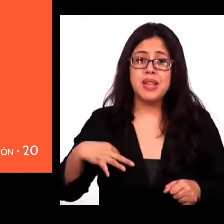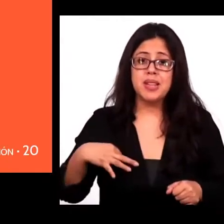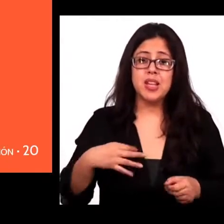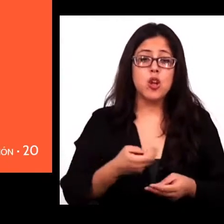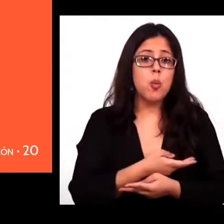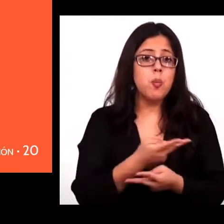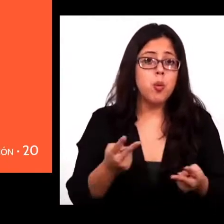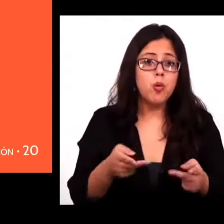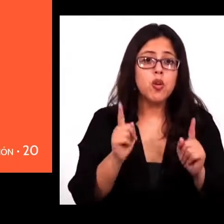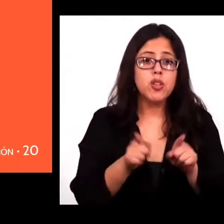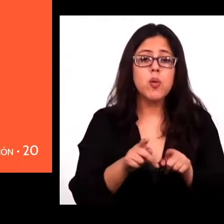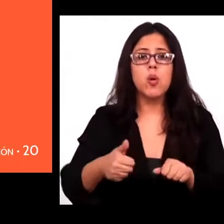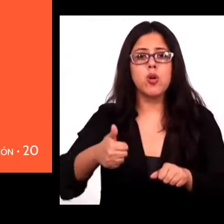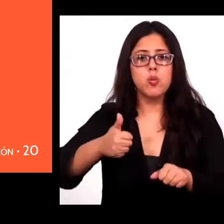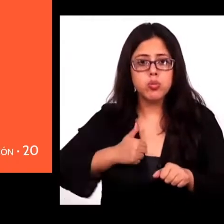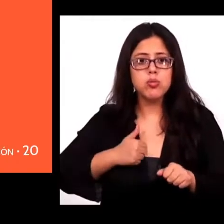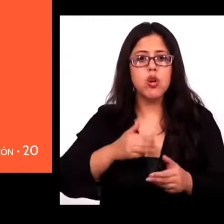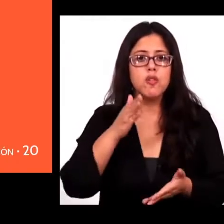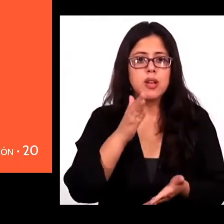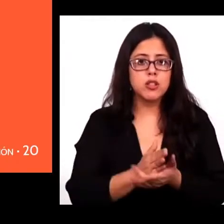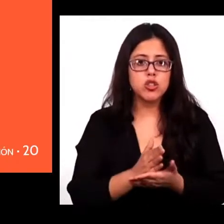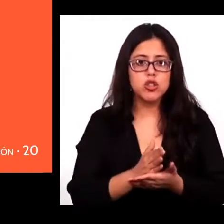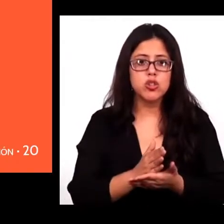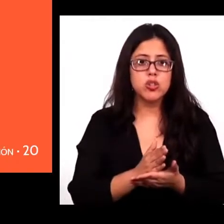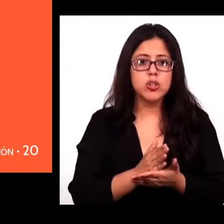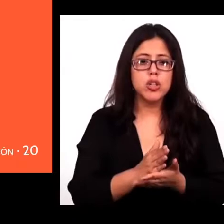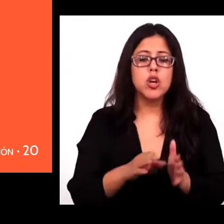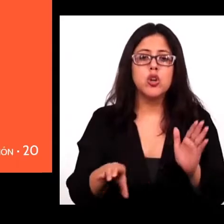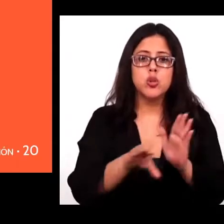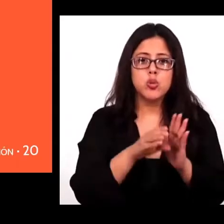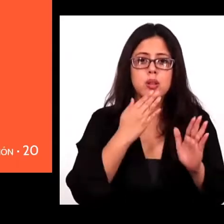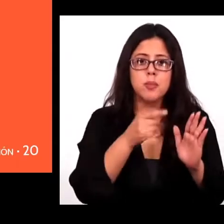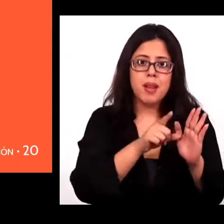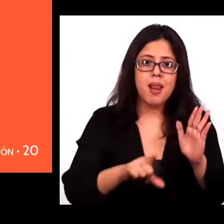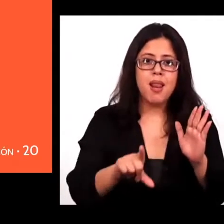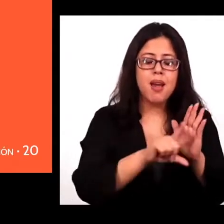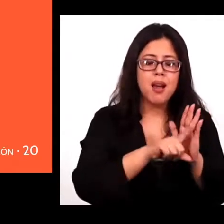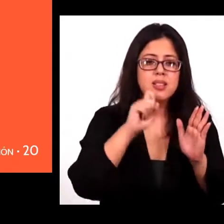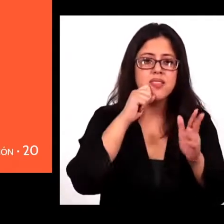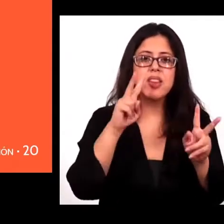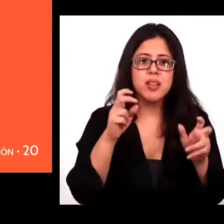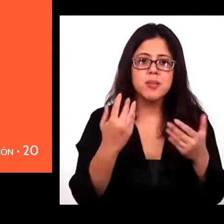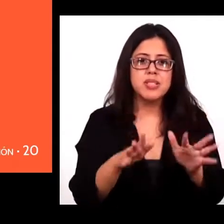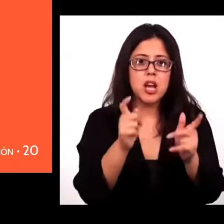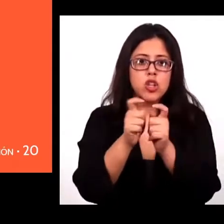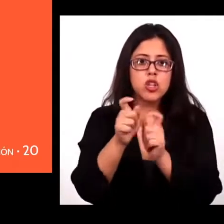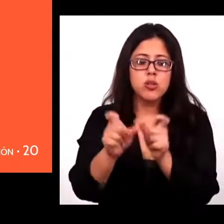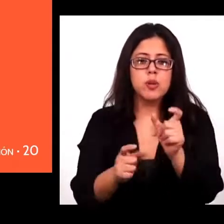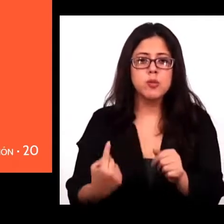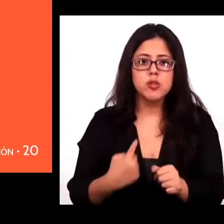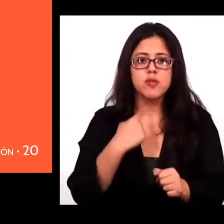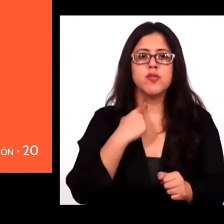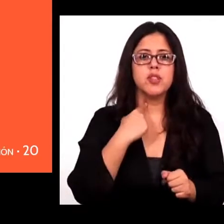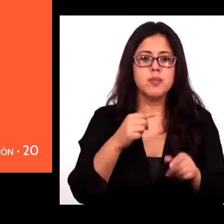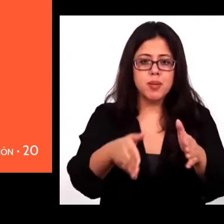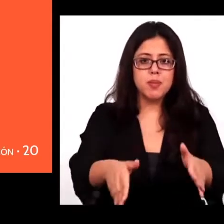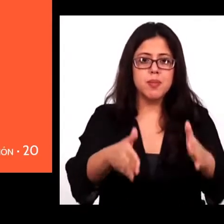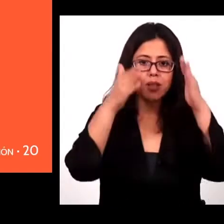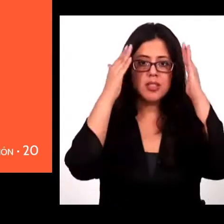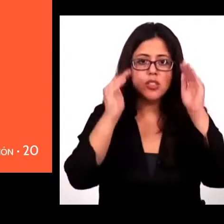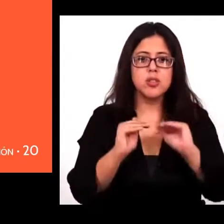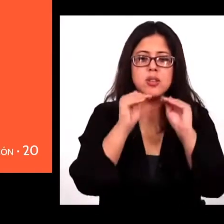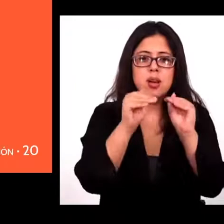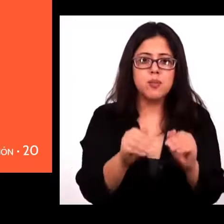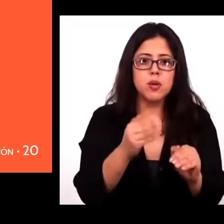aplique y dé cumplimiento a sus obligaciones constitucionales y legales, que involucran el contacto con las víctimas para su atención, apoyo